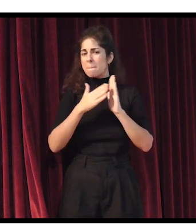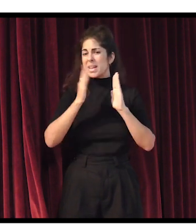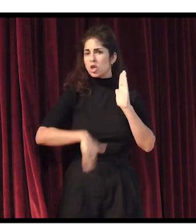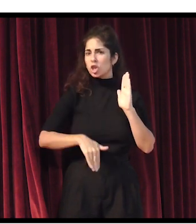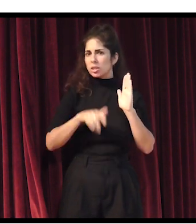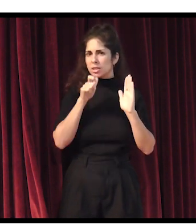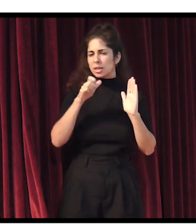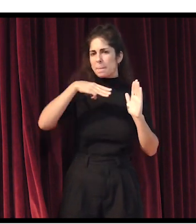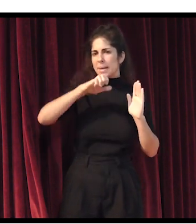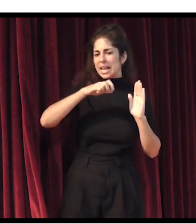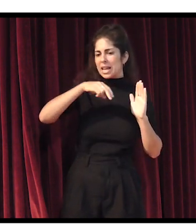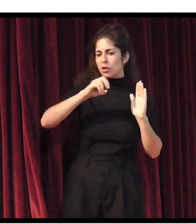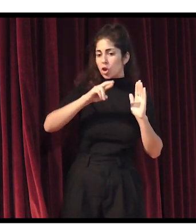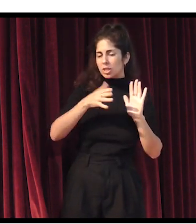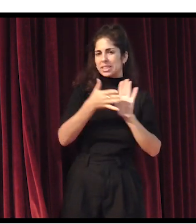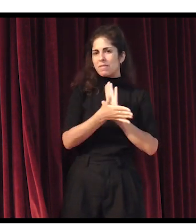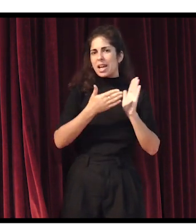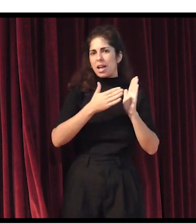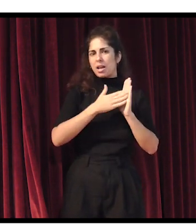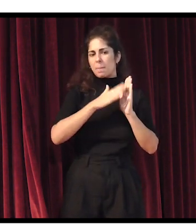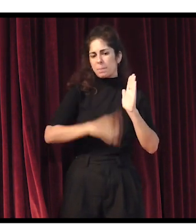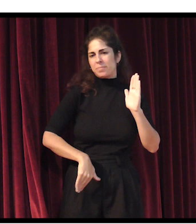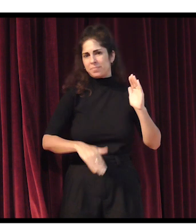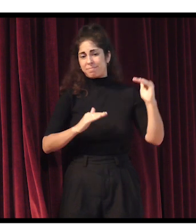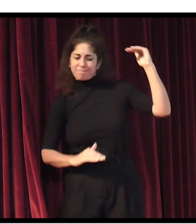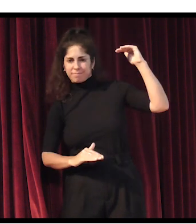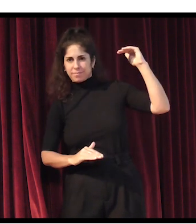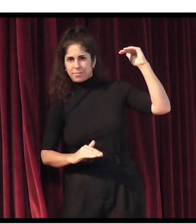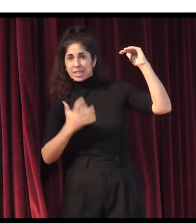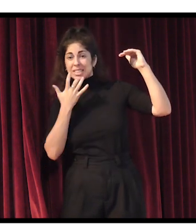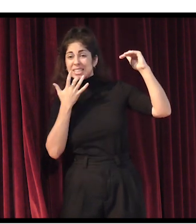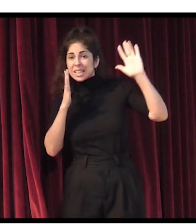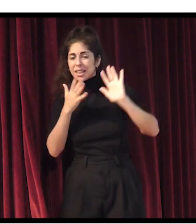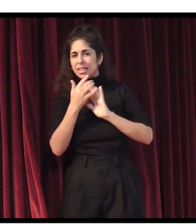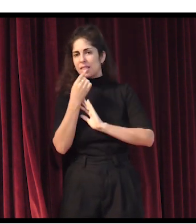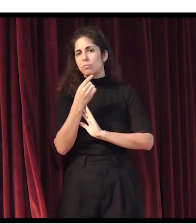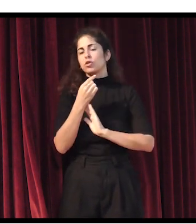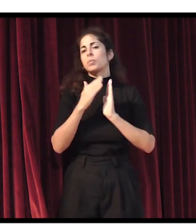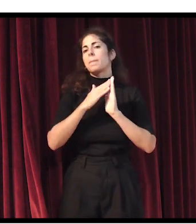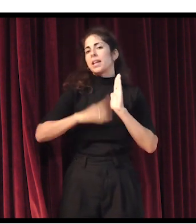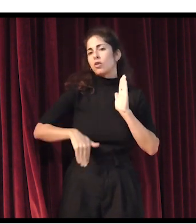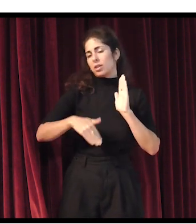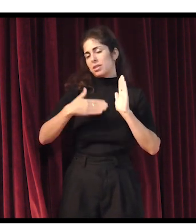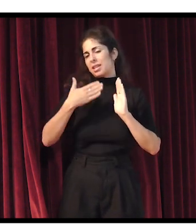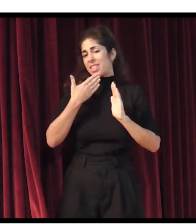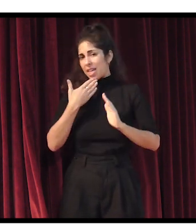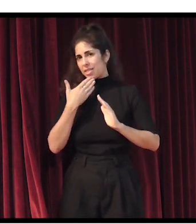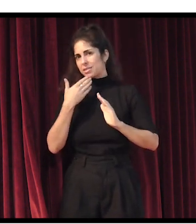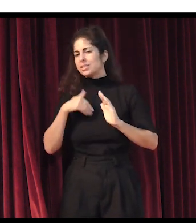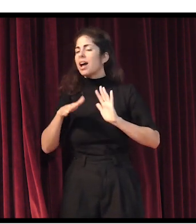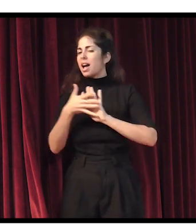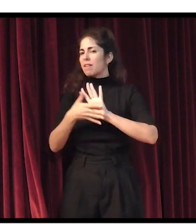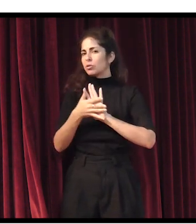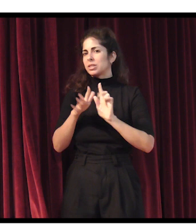¿no? En el caso de decir un menor de edad, estamos diciendo que es una condición, ese niño menor de 18